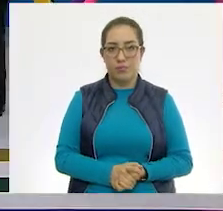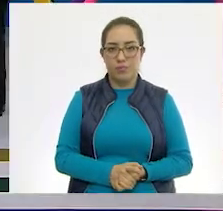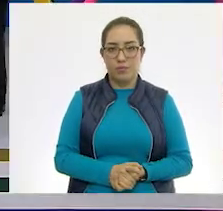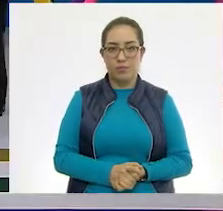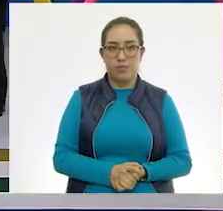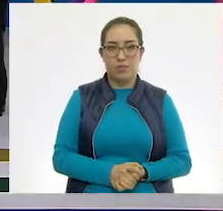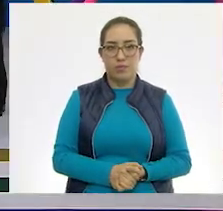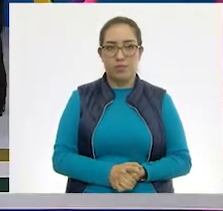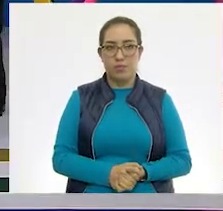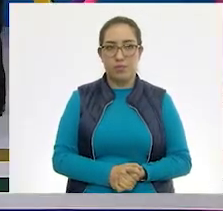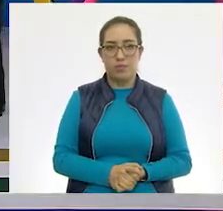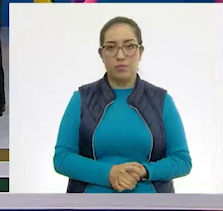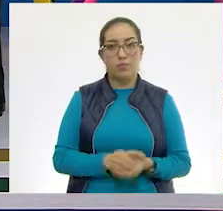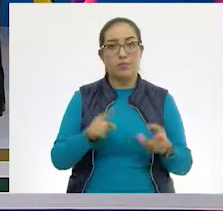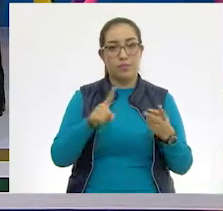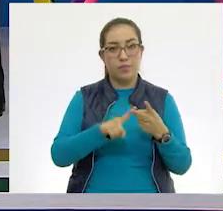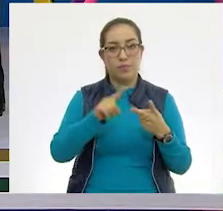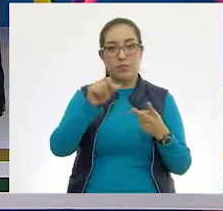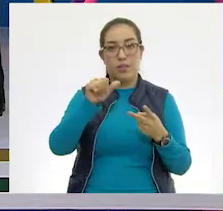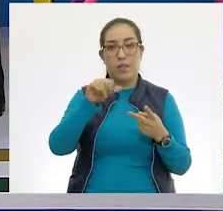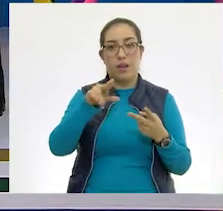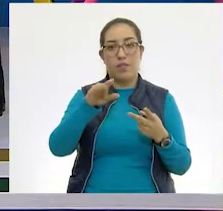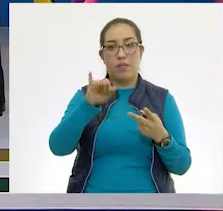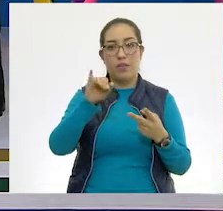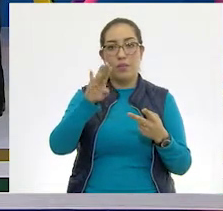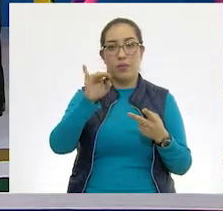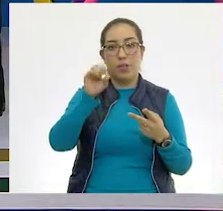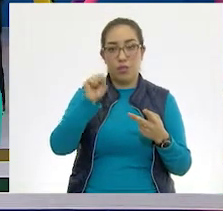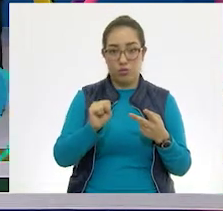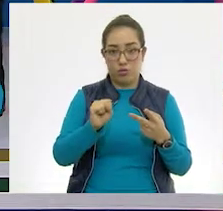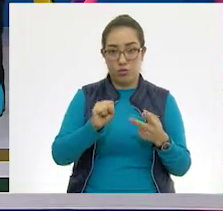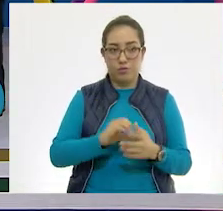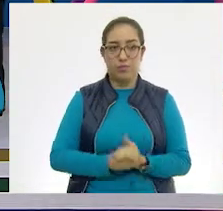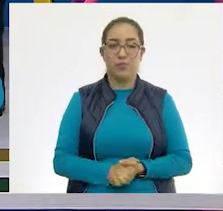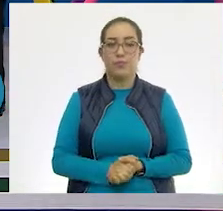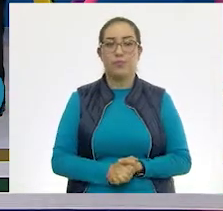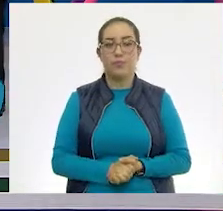En anfibios. Anfibios.